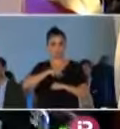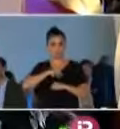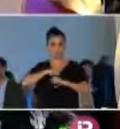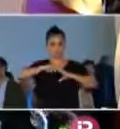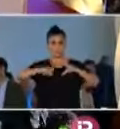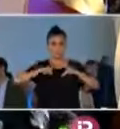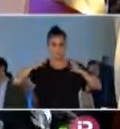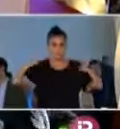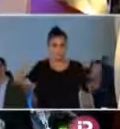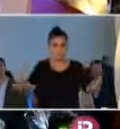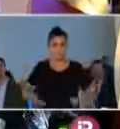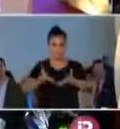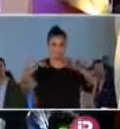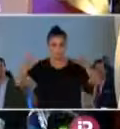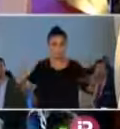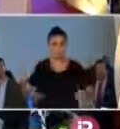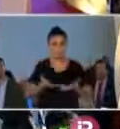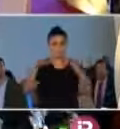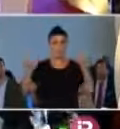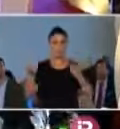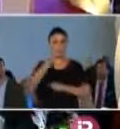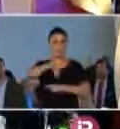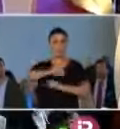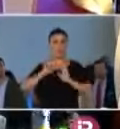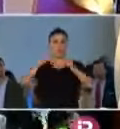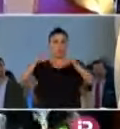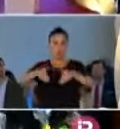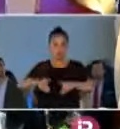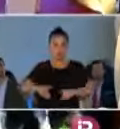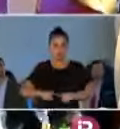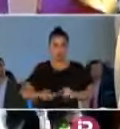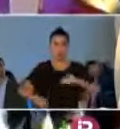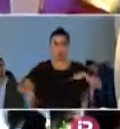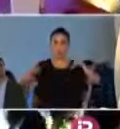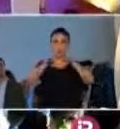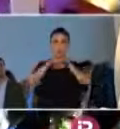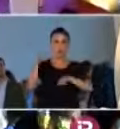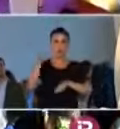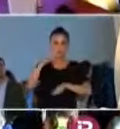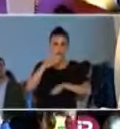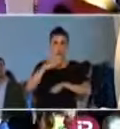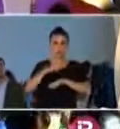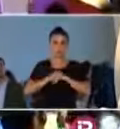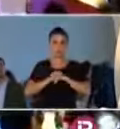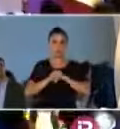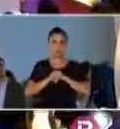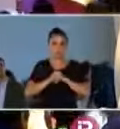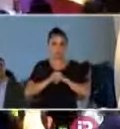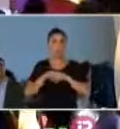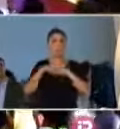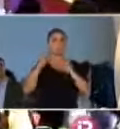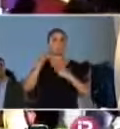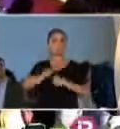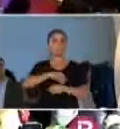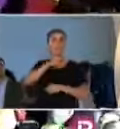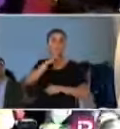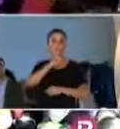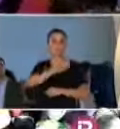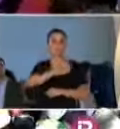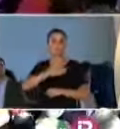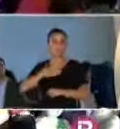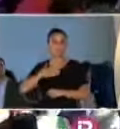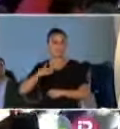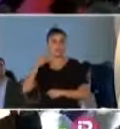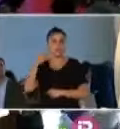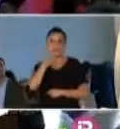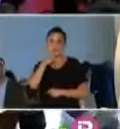crisis. Somos el esfuerzo inigualable que contribuye a la modernización de España. Por eso también quiero comprometer algo